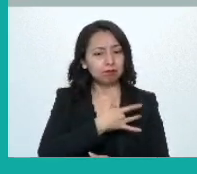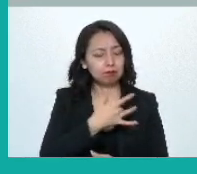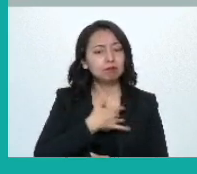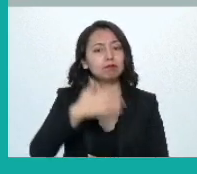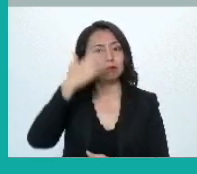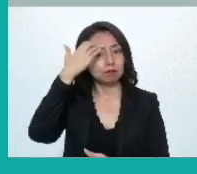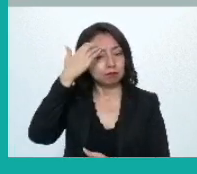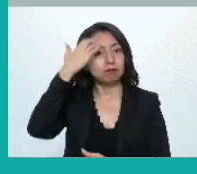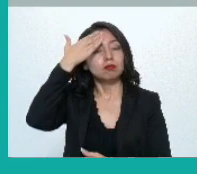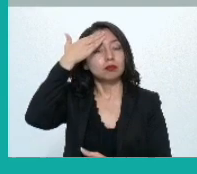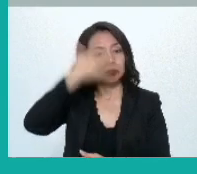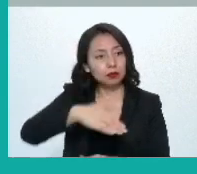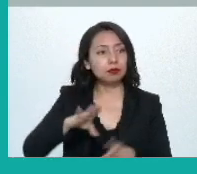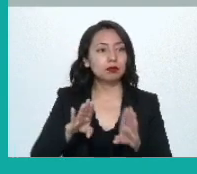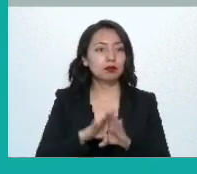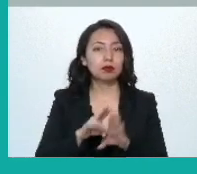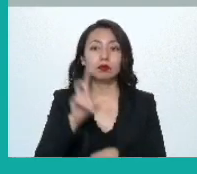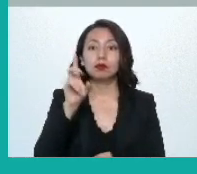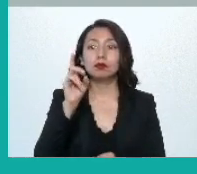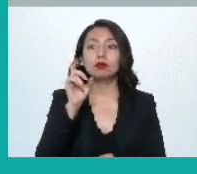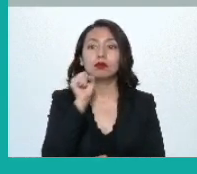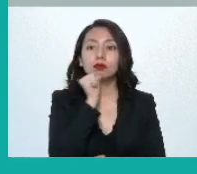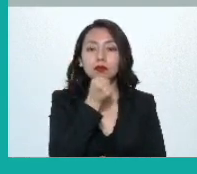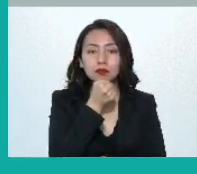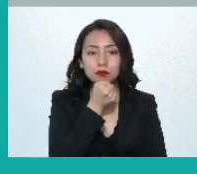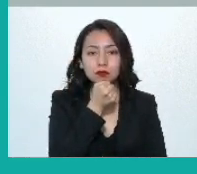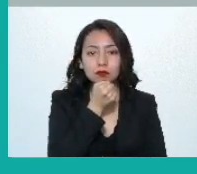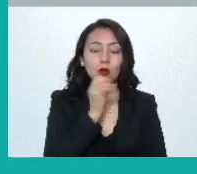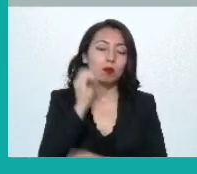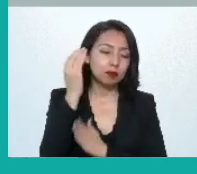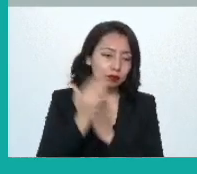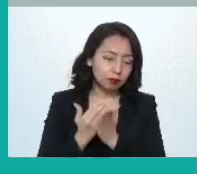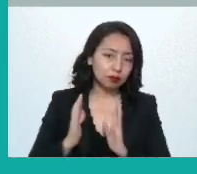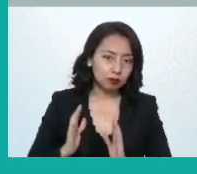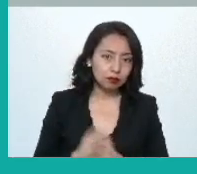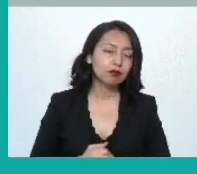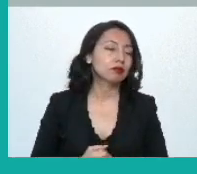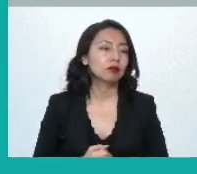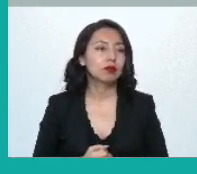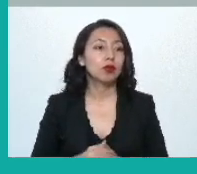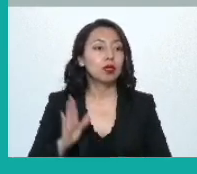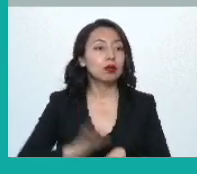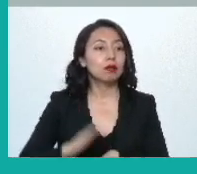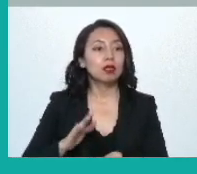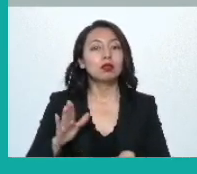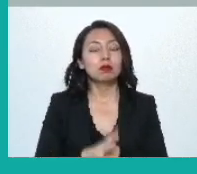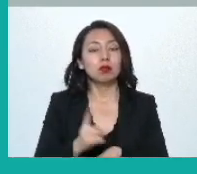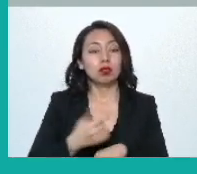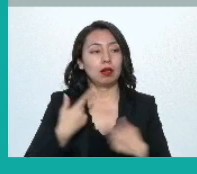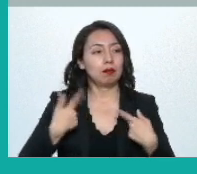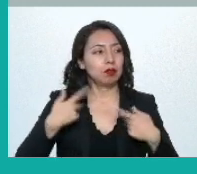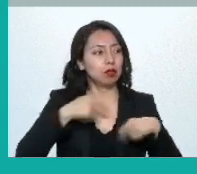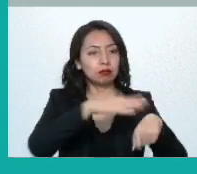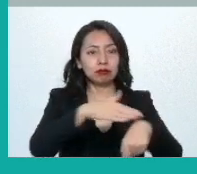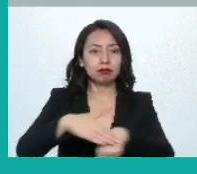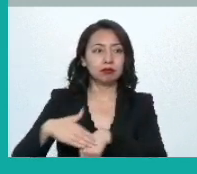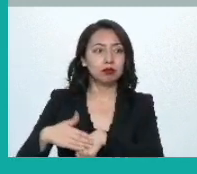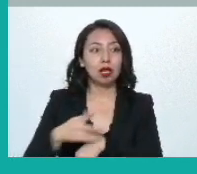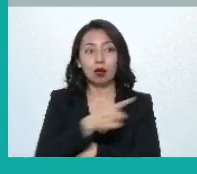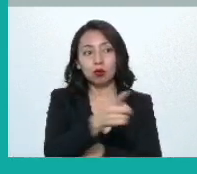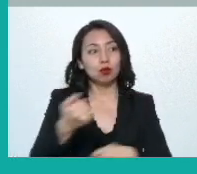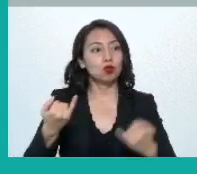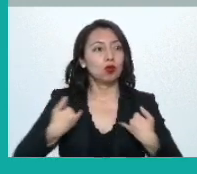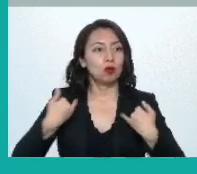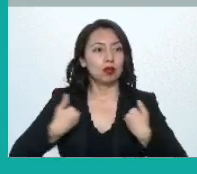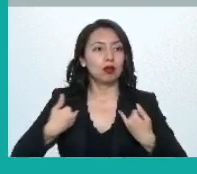mexicana a través de 30 segundos. Sobre todo cuando son iniciativas en donde se convoca a ustedes, a la